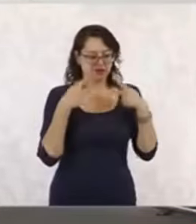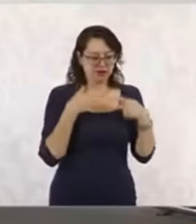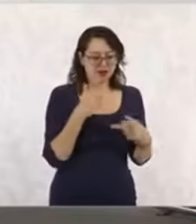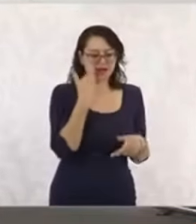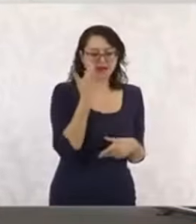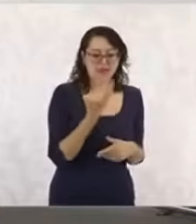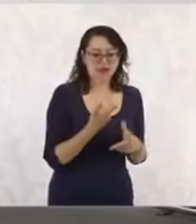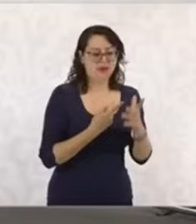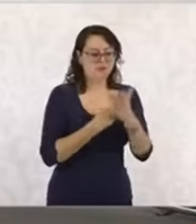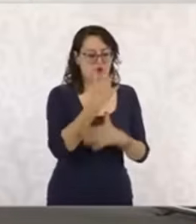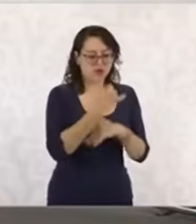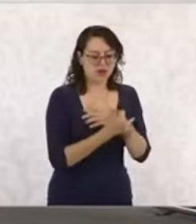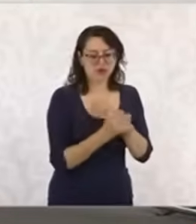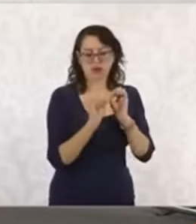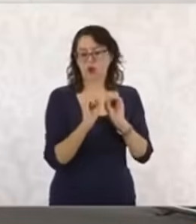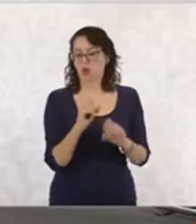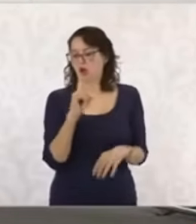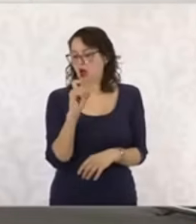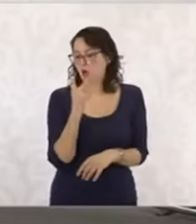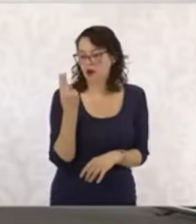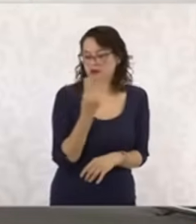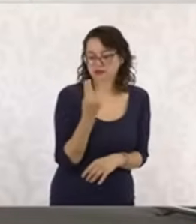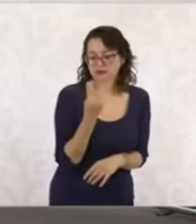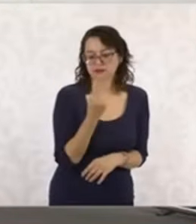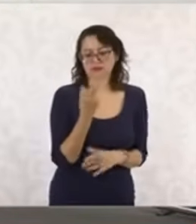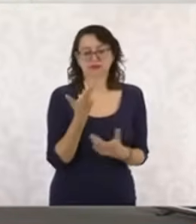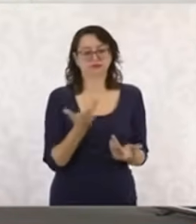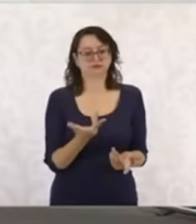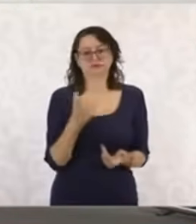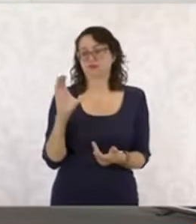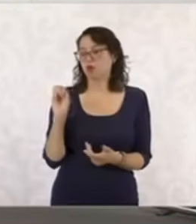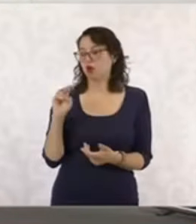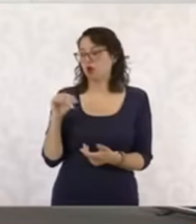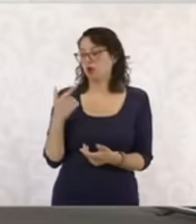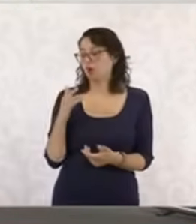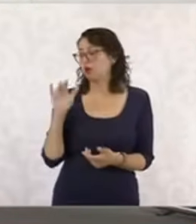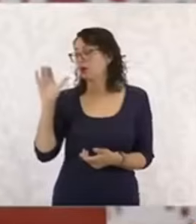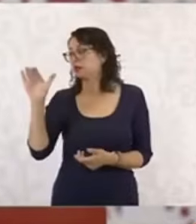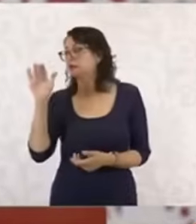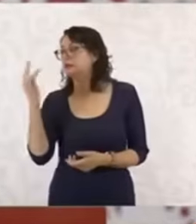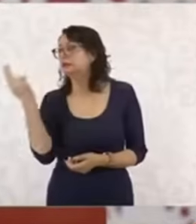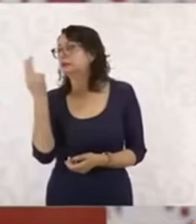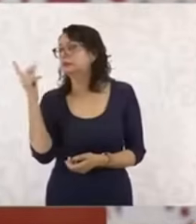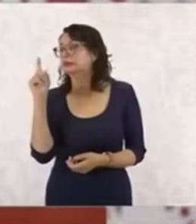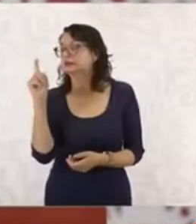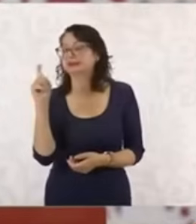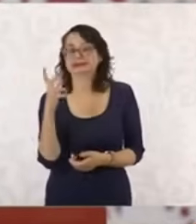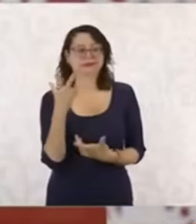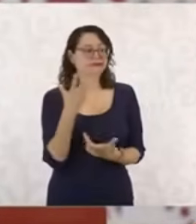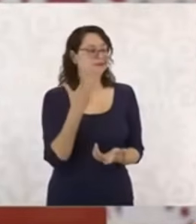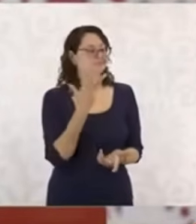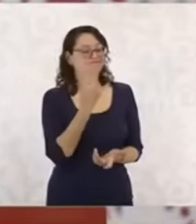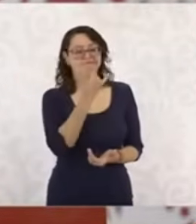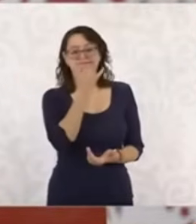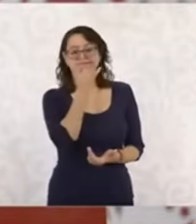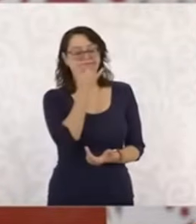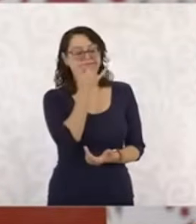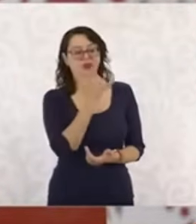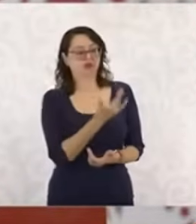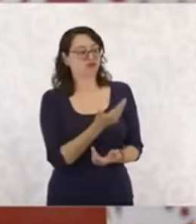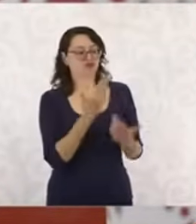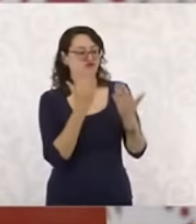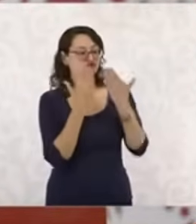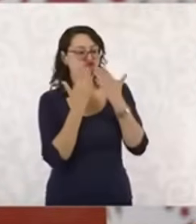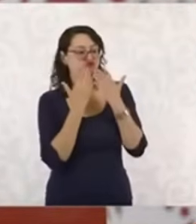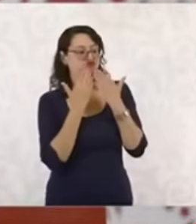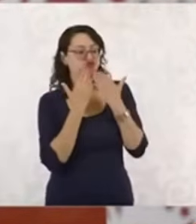proyecto o simplemente necesita agua para el consumo humano acude a la Comisión Nacional del Agua, se le tiene que responder que no se